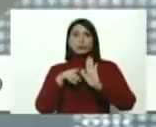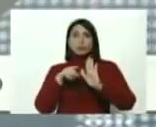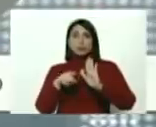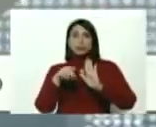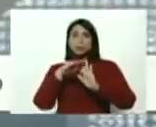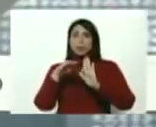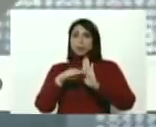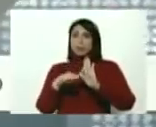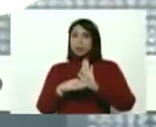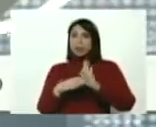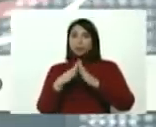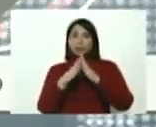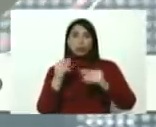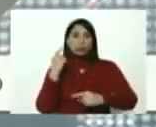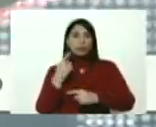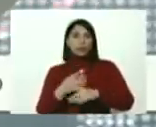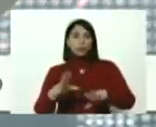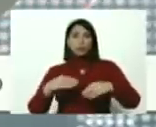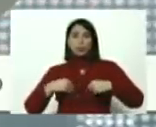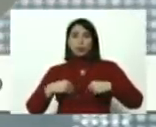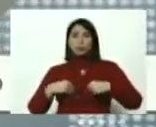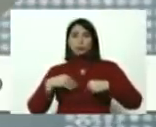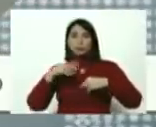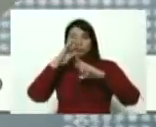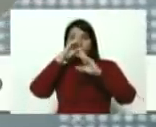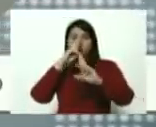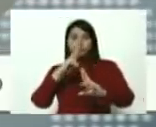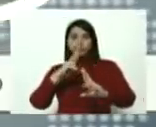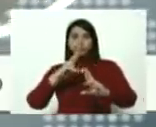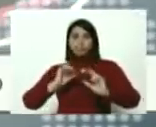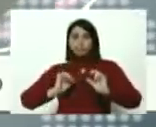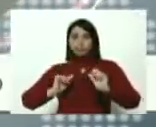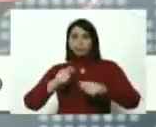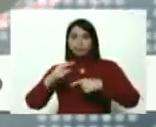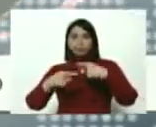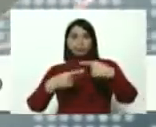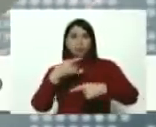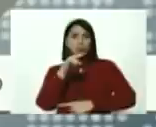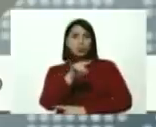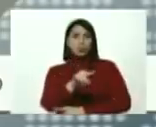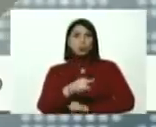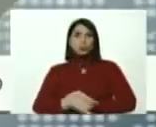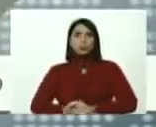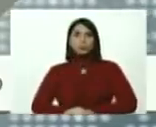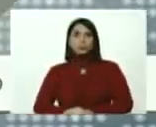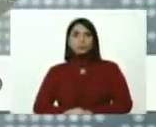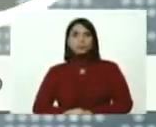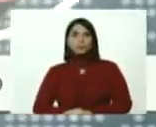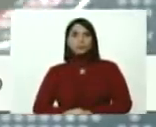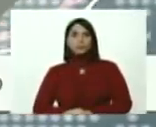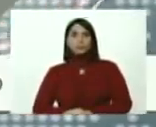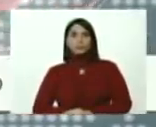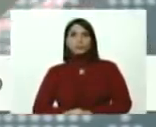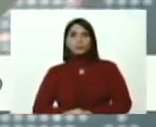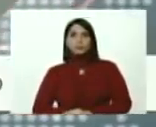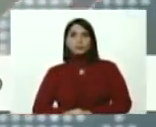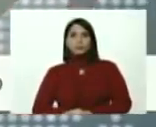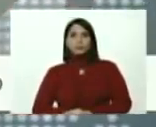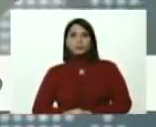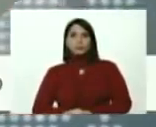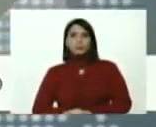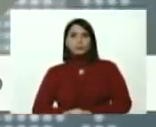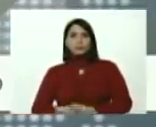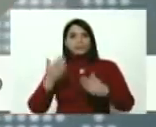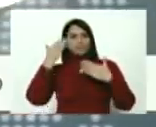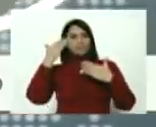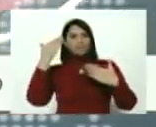que todas y todos debemos acatar a partir del próximo día lunes. Le mandamos un